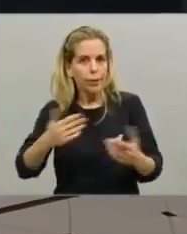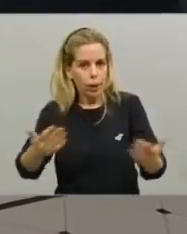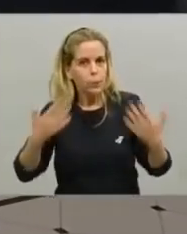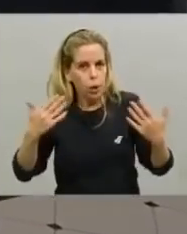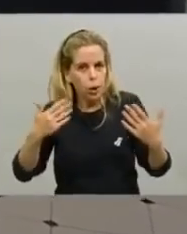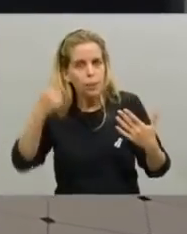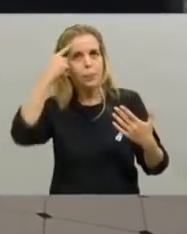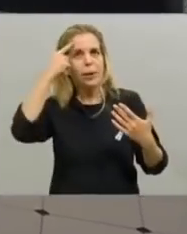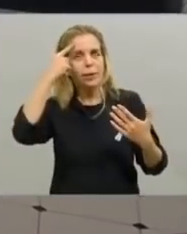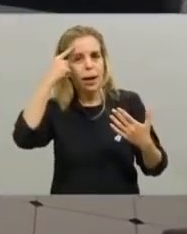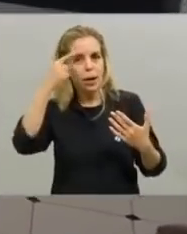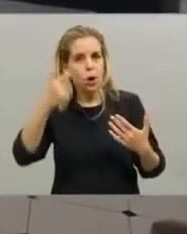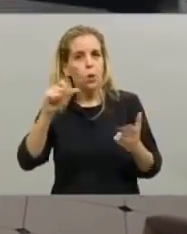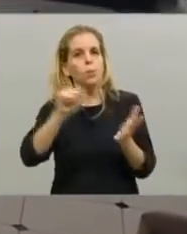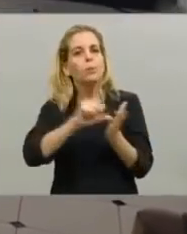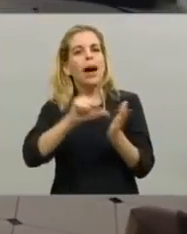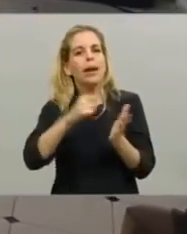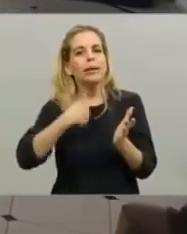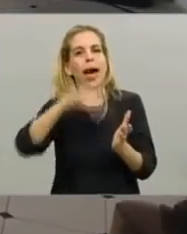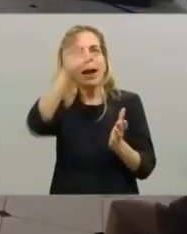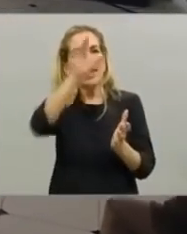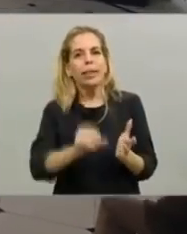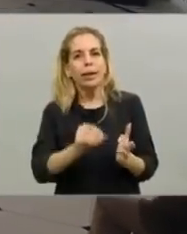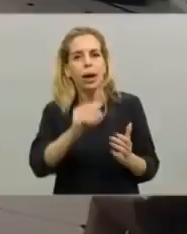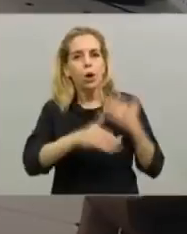de hacer un país mejor.